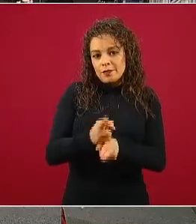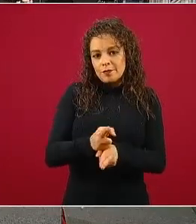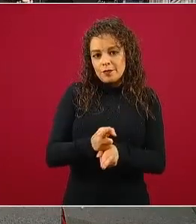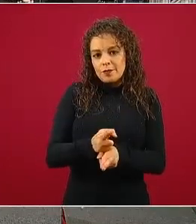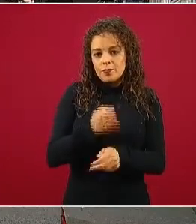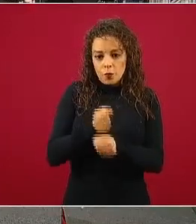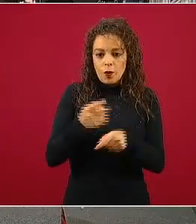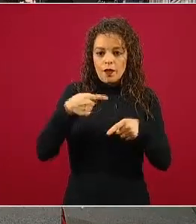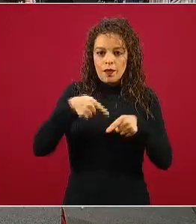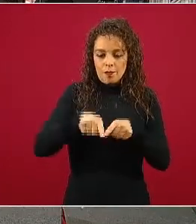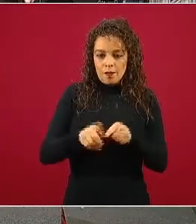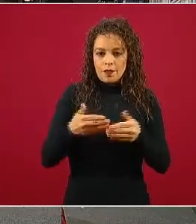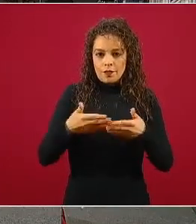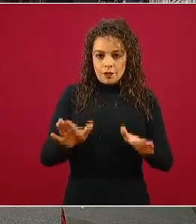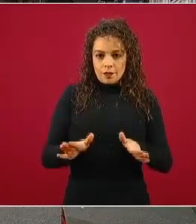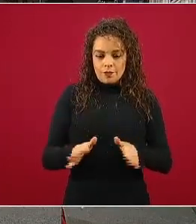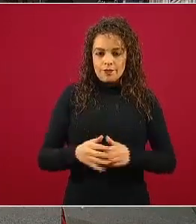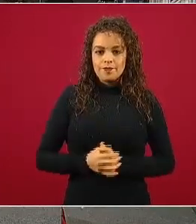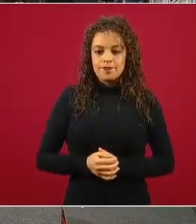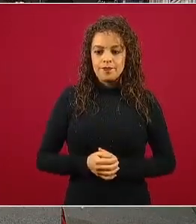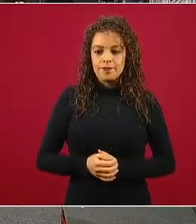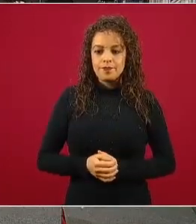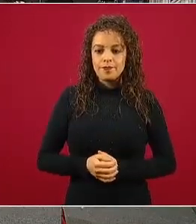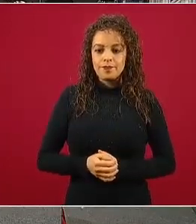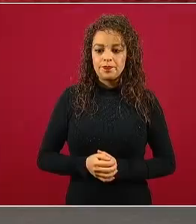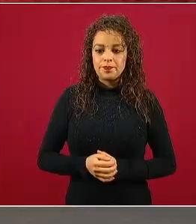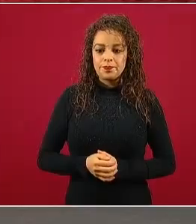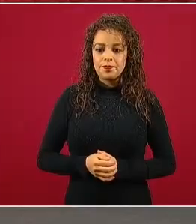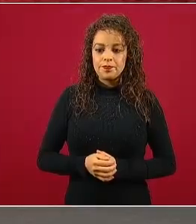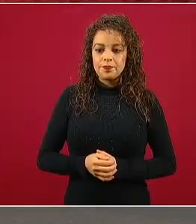respuestas. Por favor, adelante.